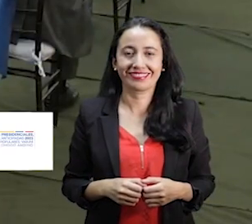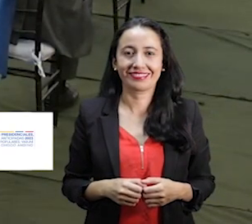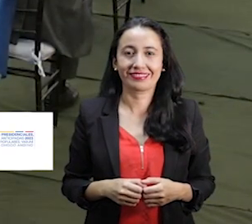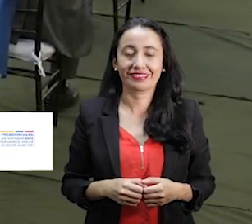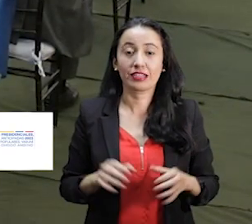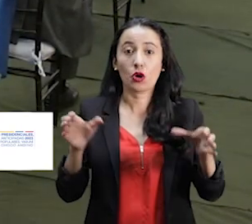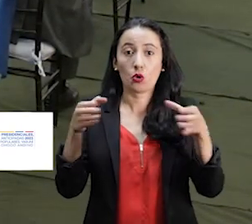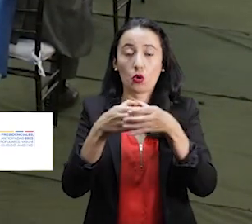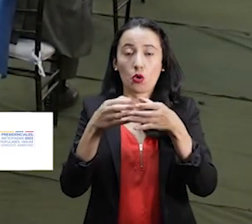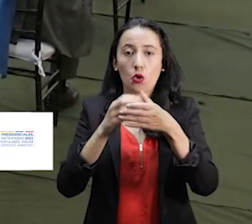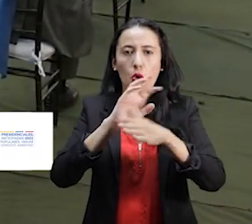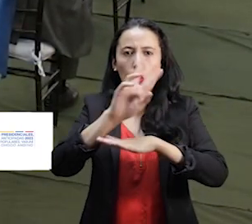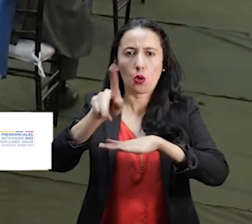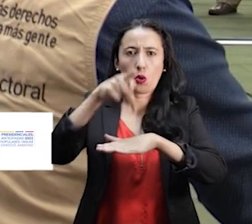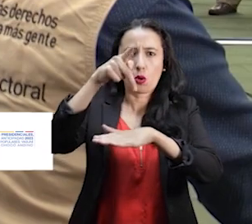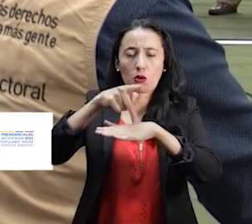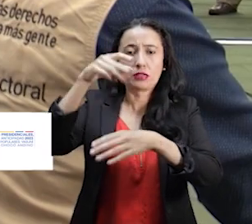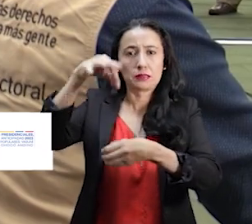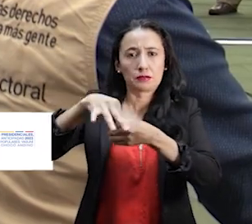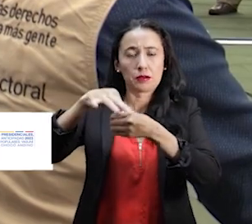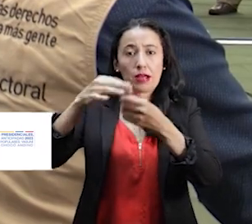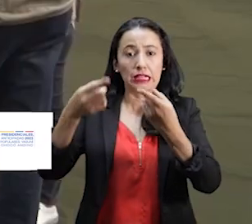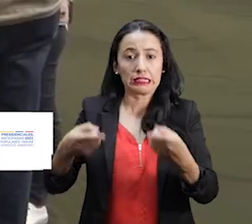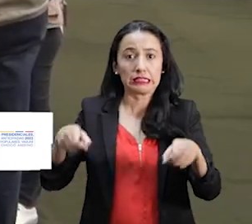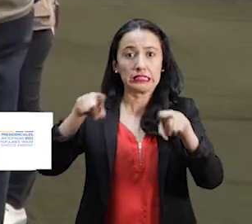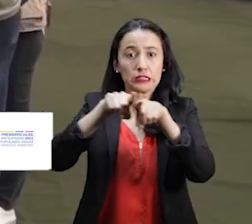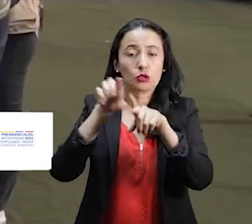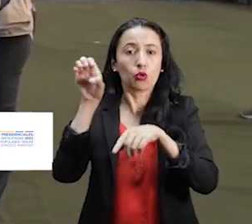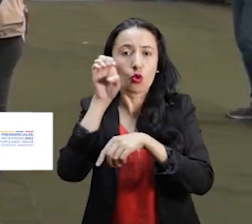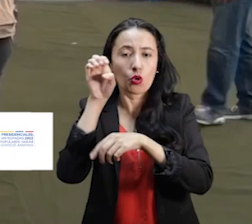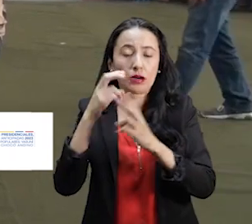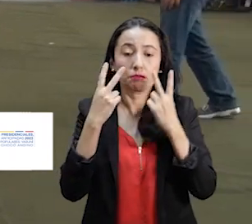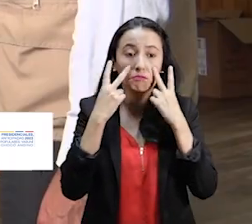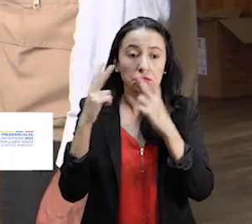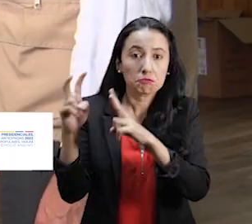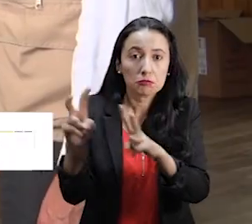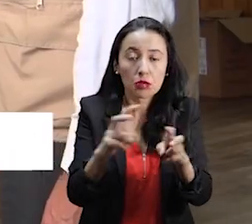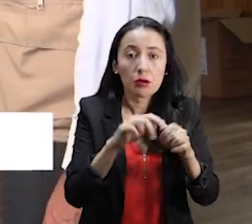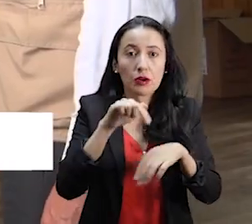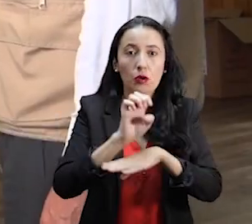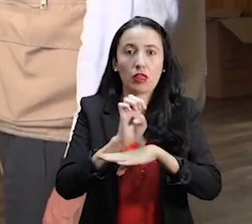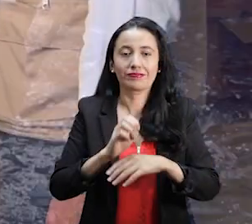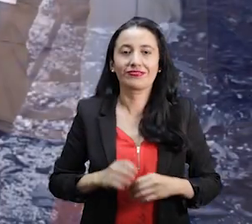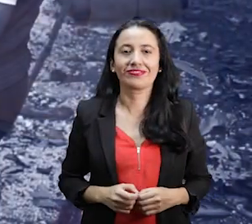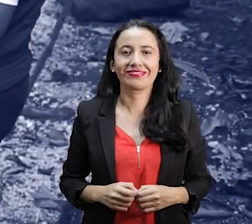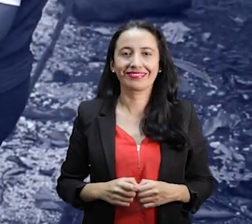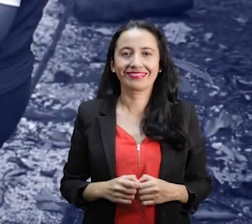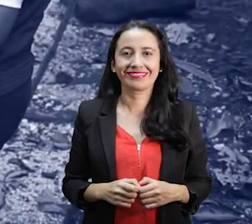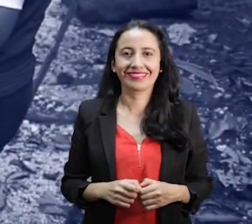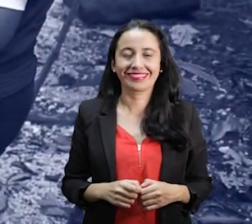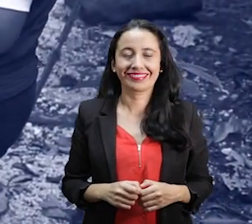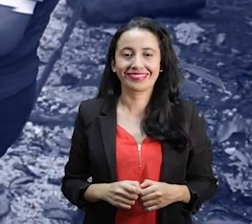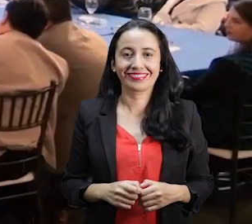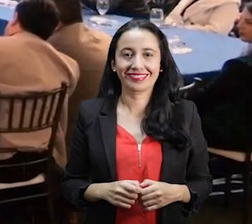Una misión de expertos electorales de la Unión Europea observará las elecciones en Ecuador.